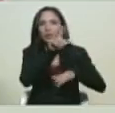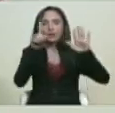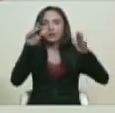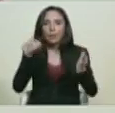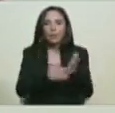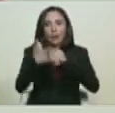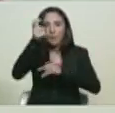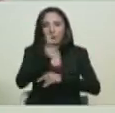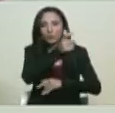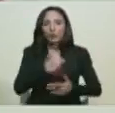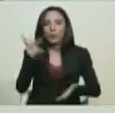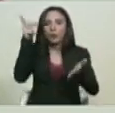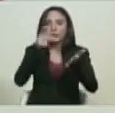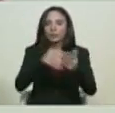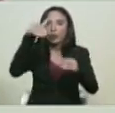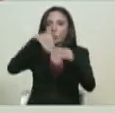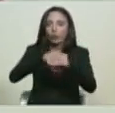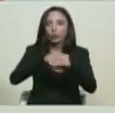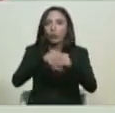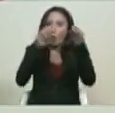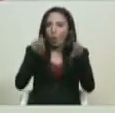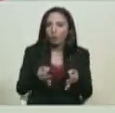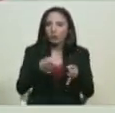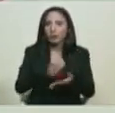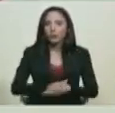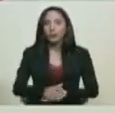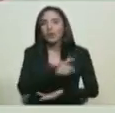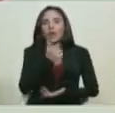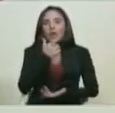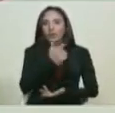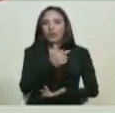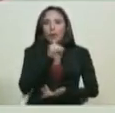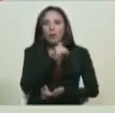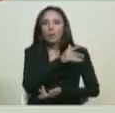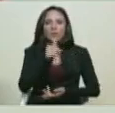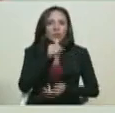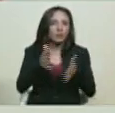8.603.936 de votos válidos, podemos decir: